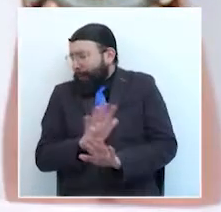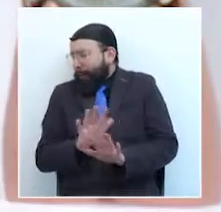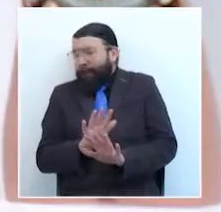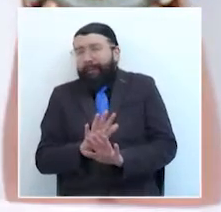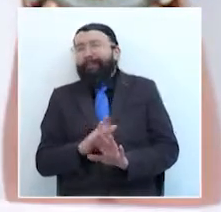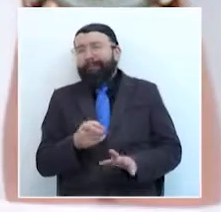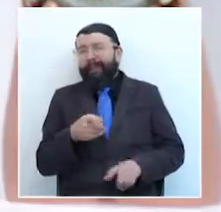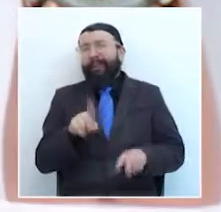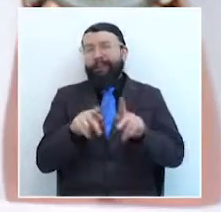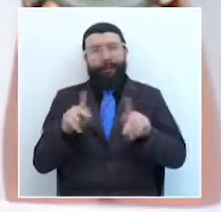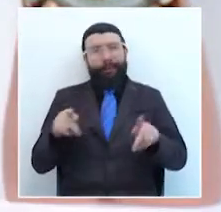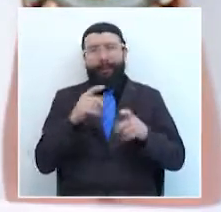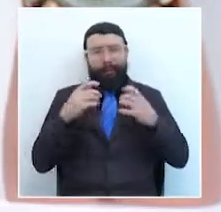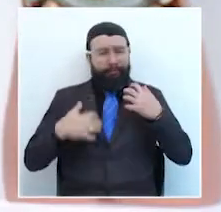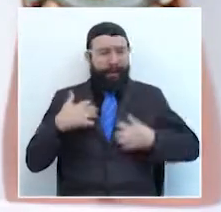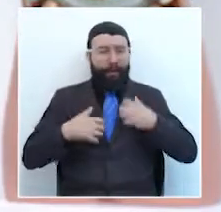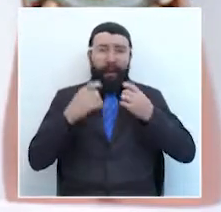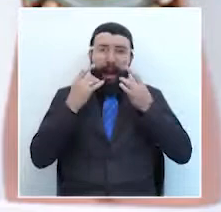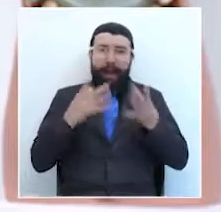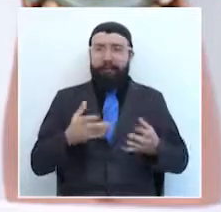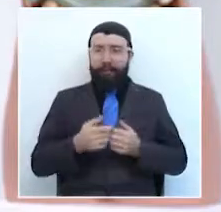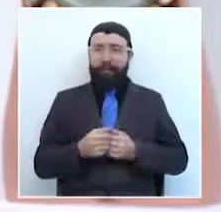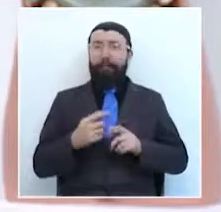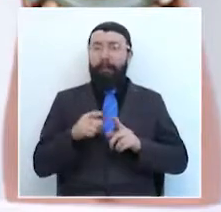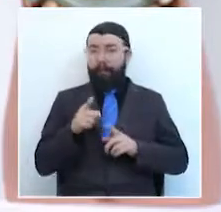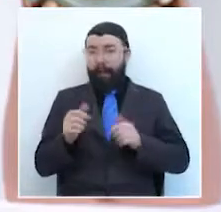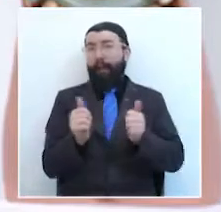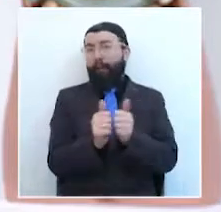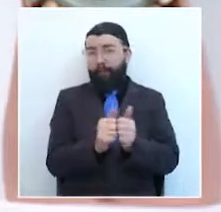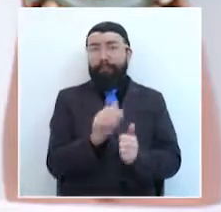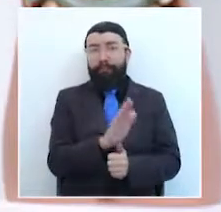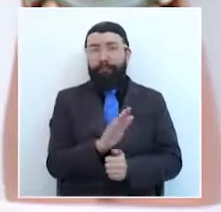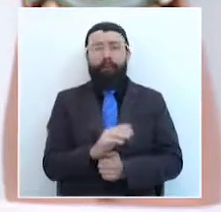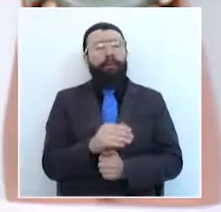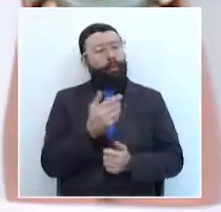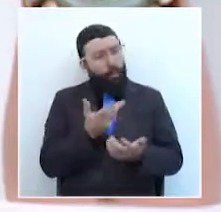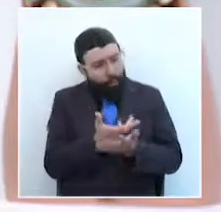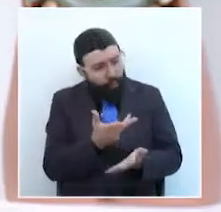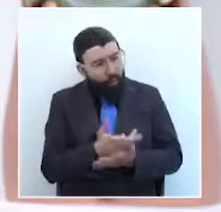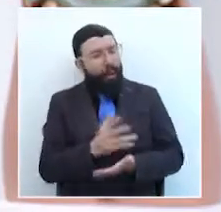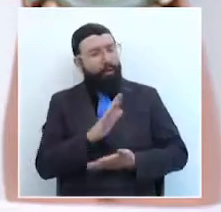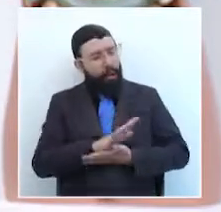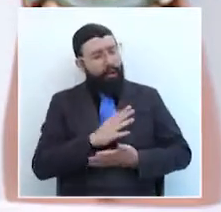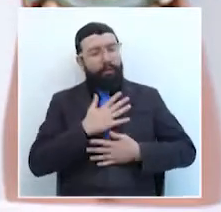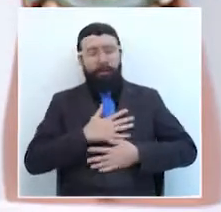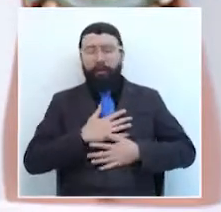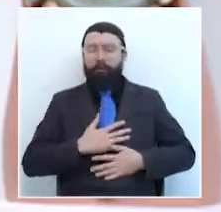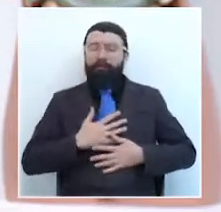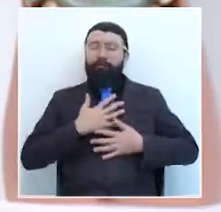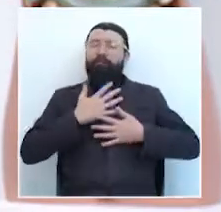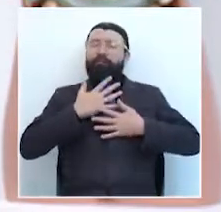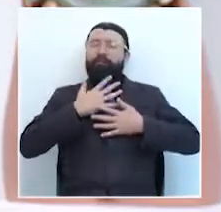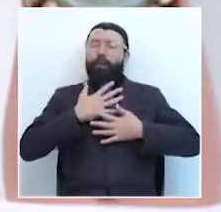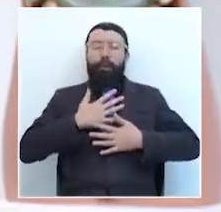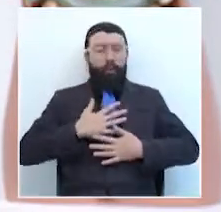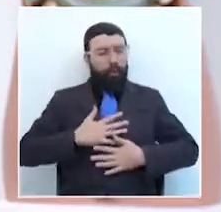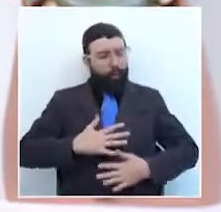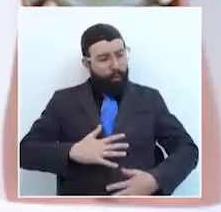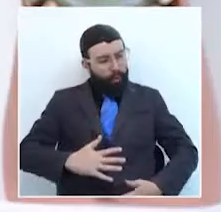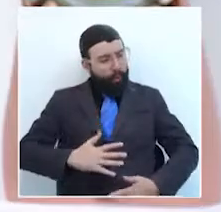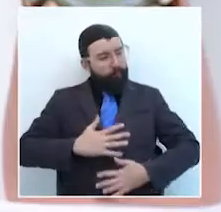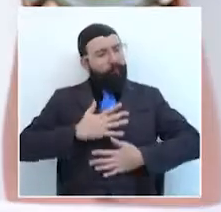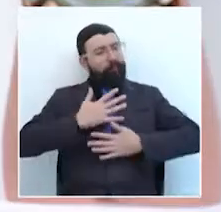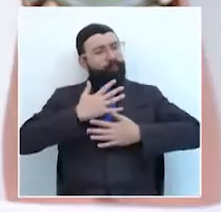pero es algo que está ahí con el acompañamiento se le están dando pautas de respiración pautas para que afronte en esa situación